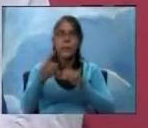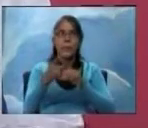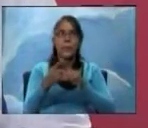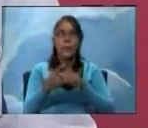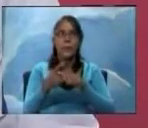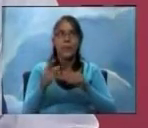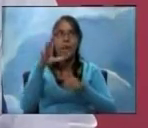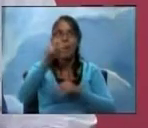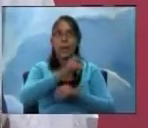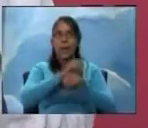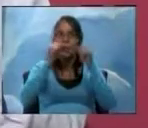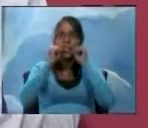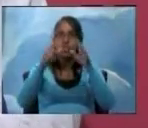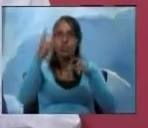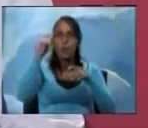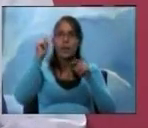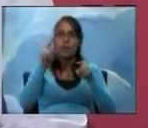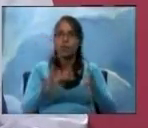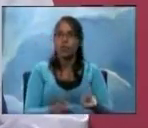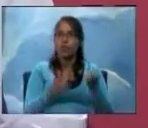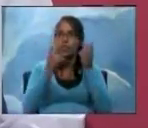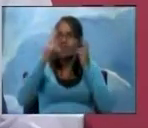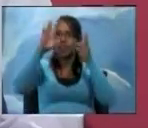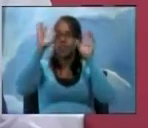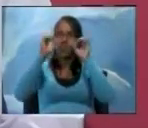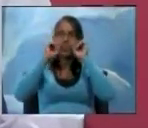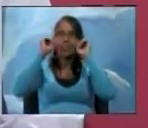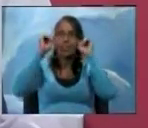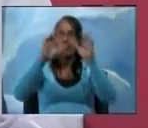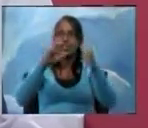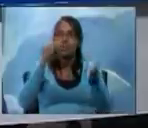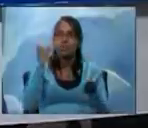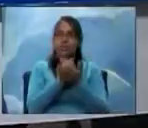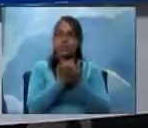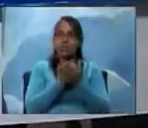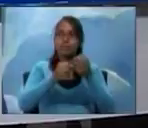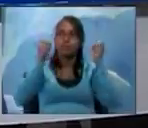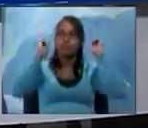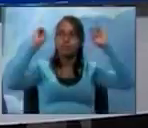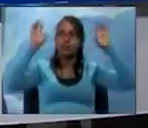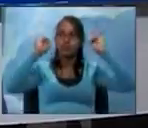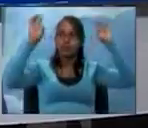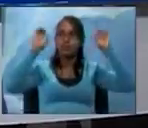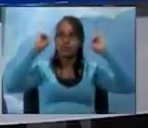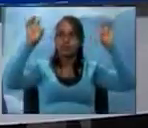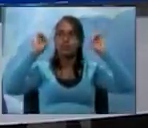y habrá bendición para tu vida. Que Dios te bendiga y que el Señor te guarde. Yeah. ¡Gloria a